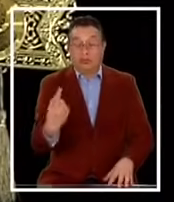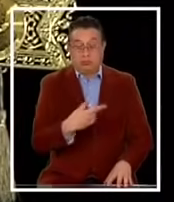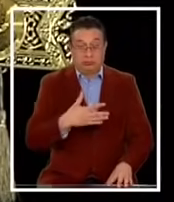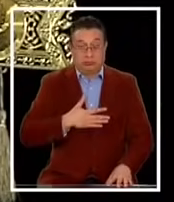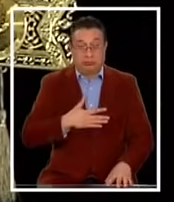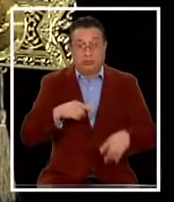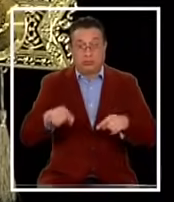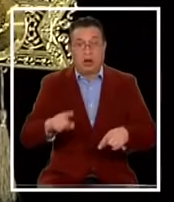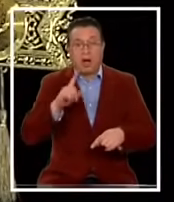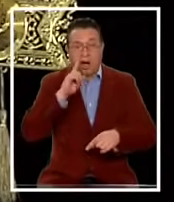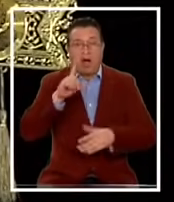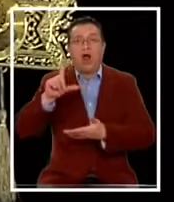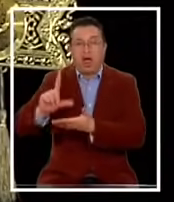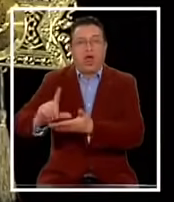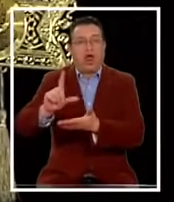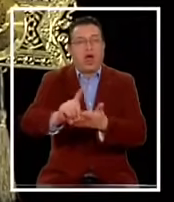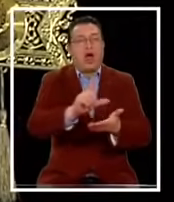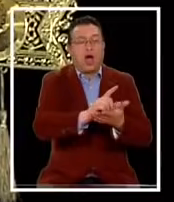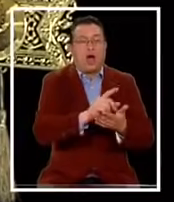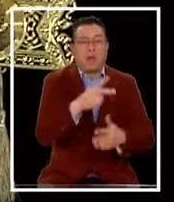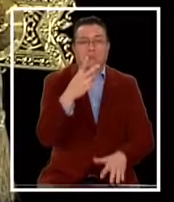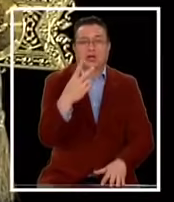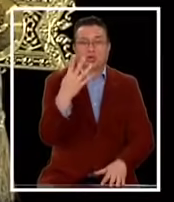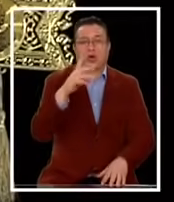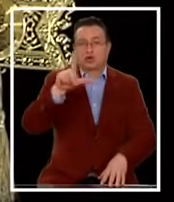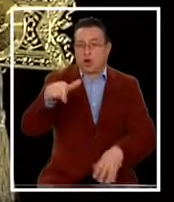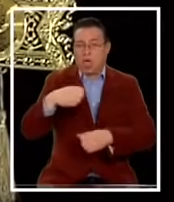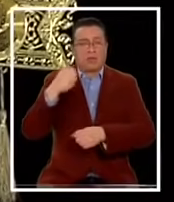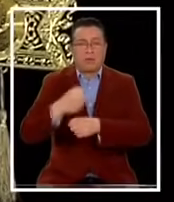aquí tenemos varios locales que 24 horas trabajamos.